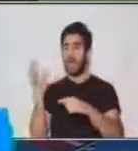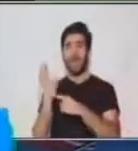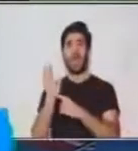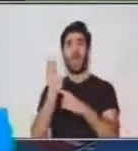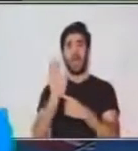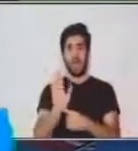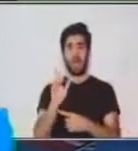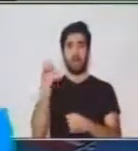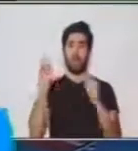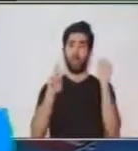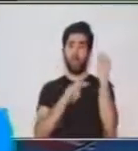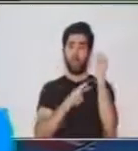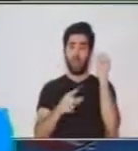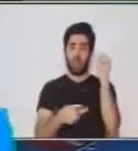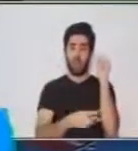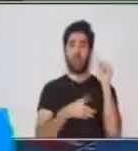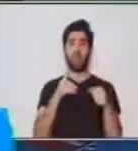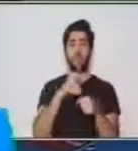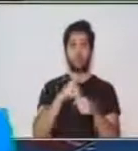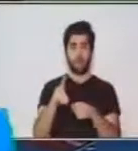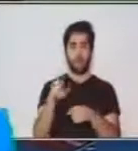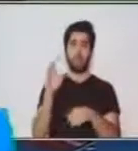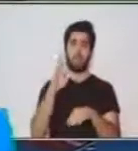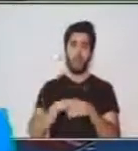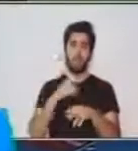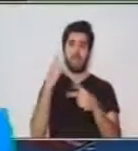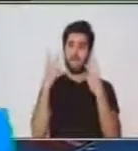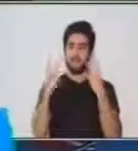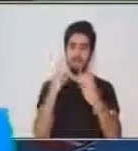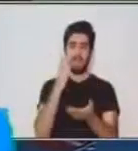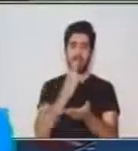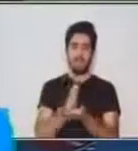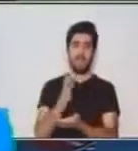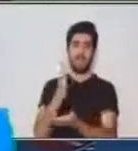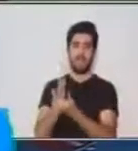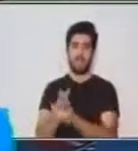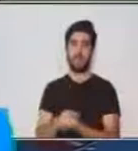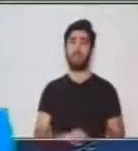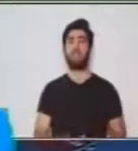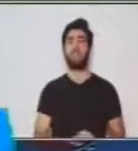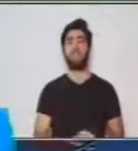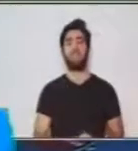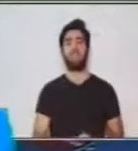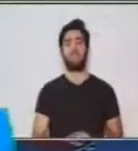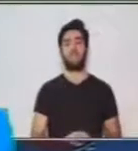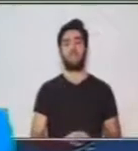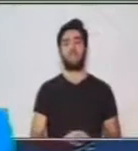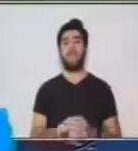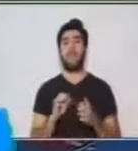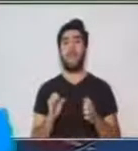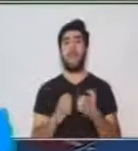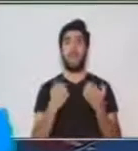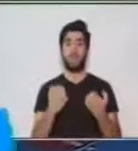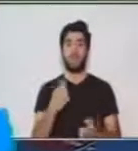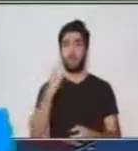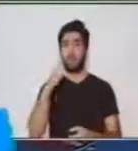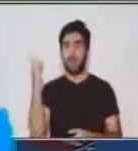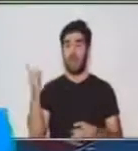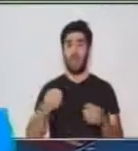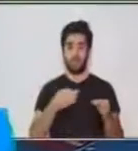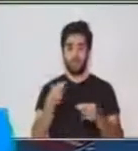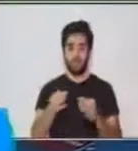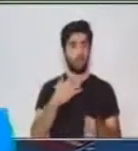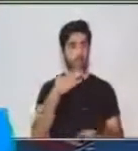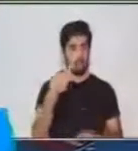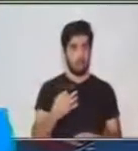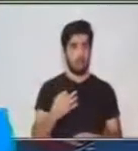de que es uno de los departamentos más visitados. Entonces, ¿este argumento será válido o inválido?